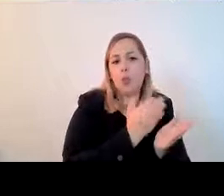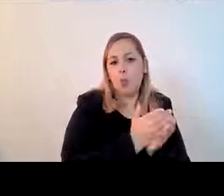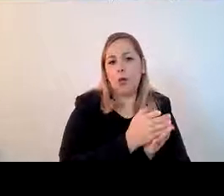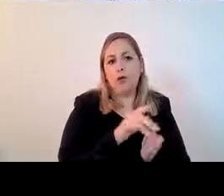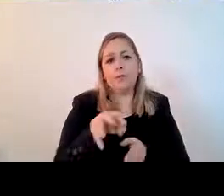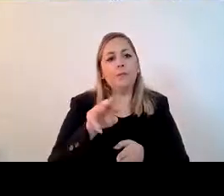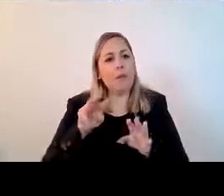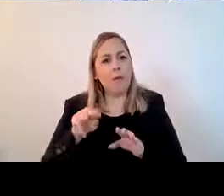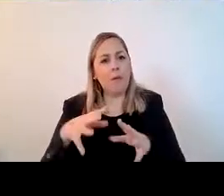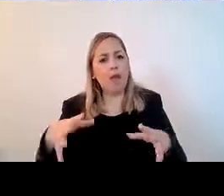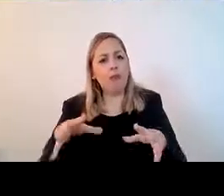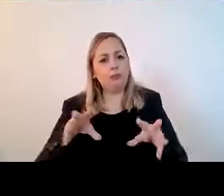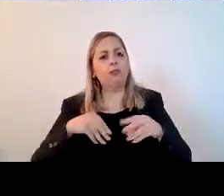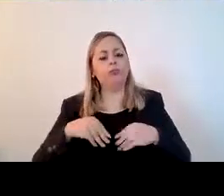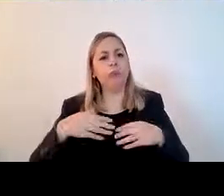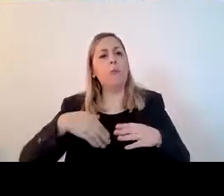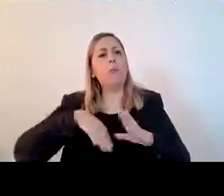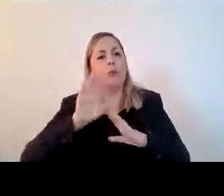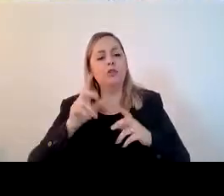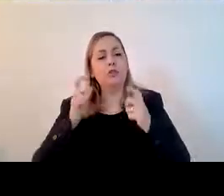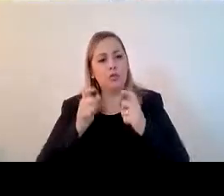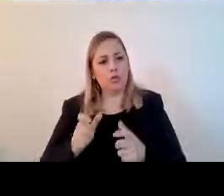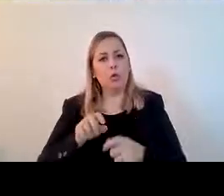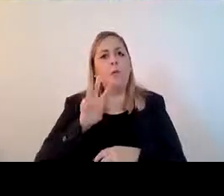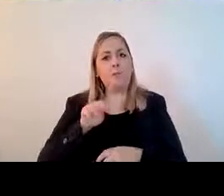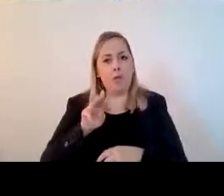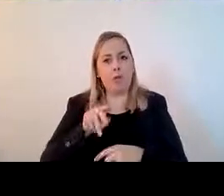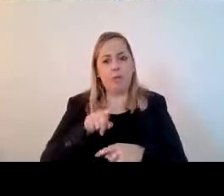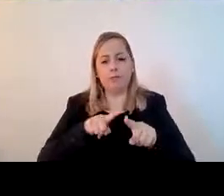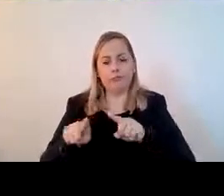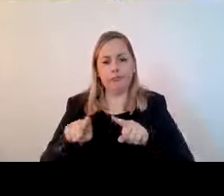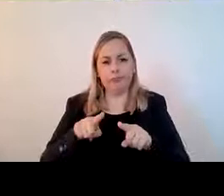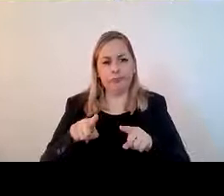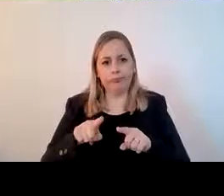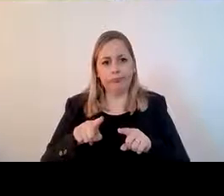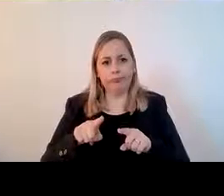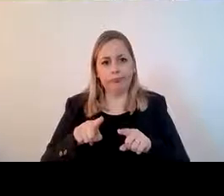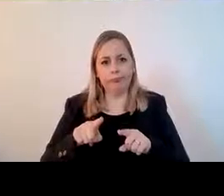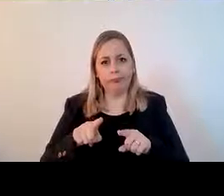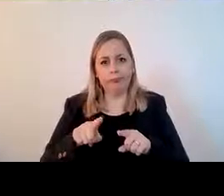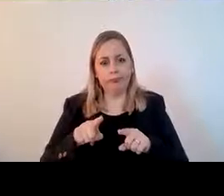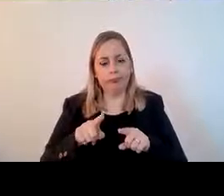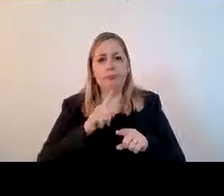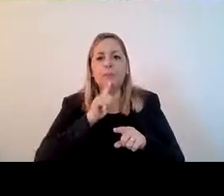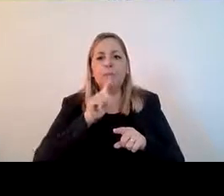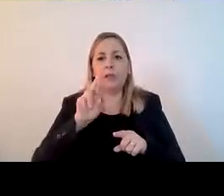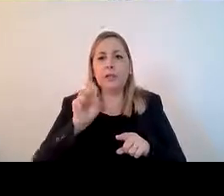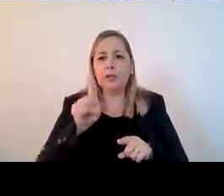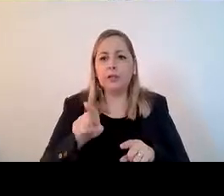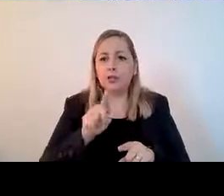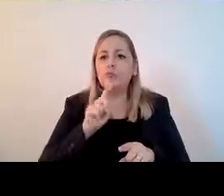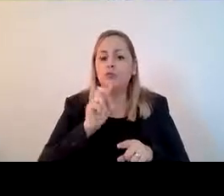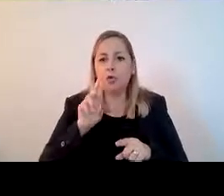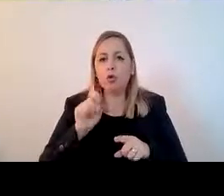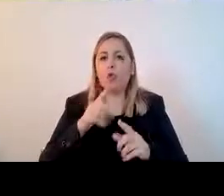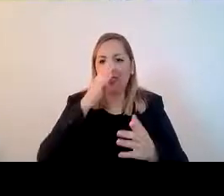nuestro trabajo que hicimos, las mamás eran verdaderas gerentes del trastorno, para nuestro juicio. Ellas tenían que enfrentar a la